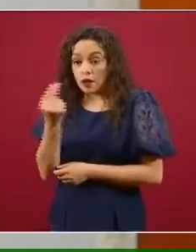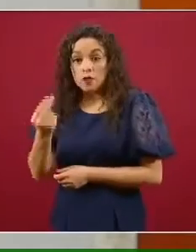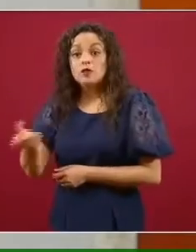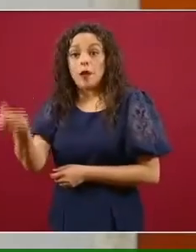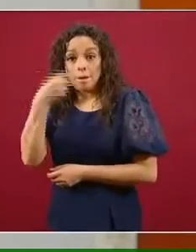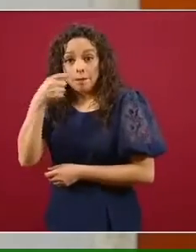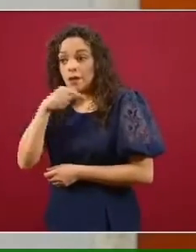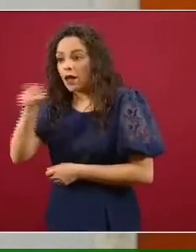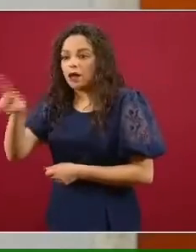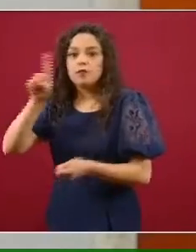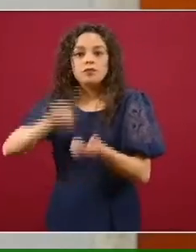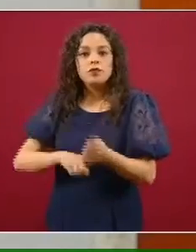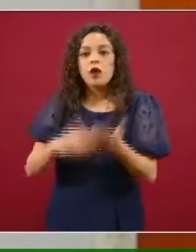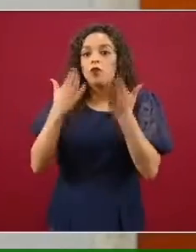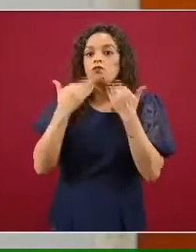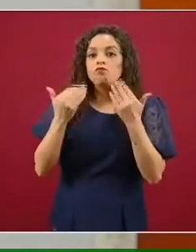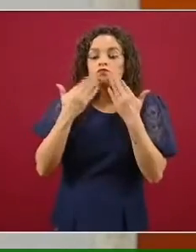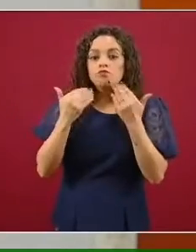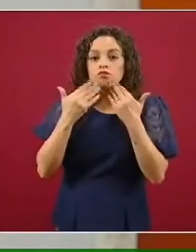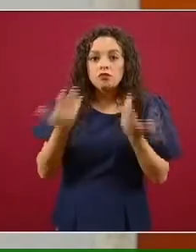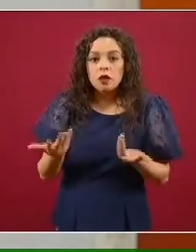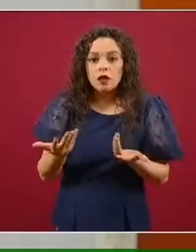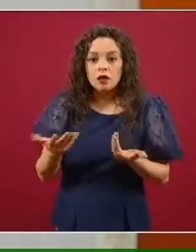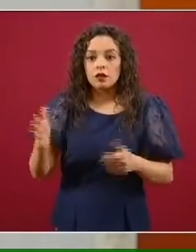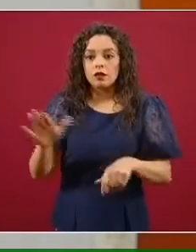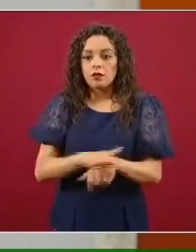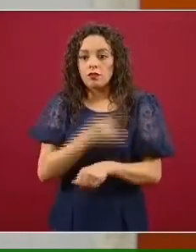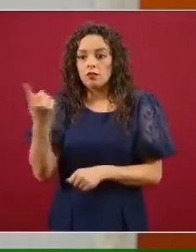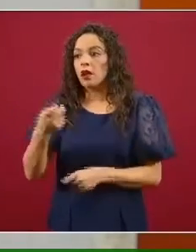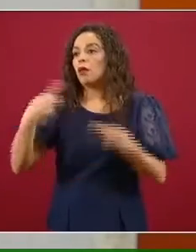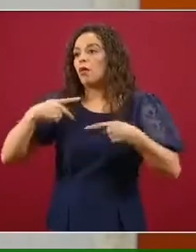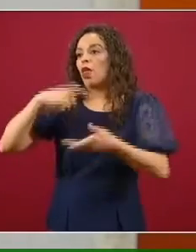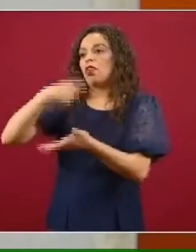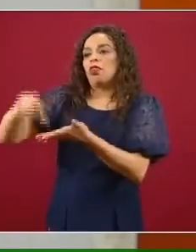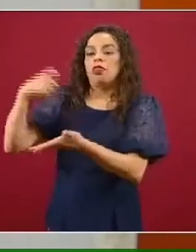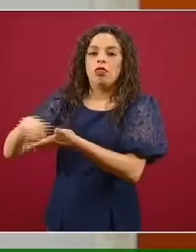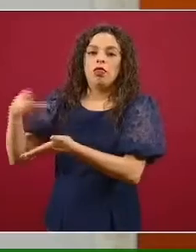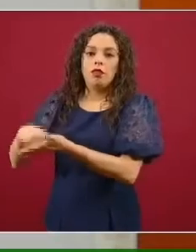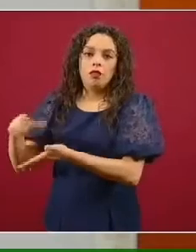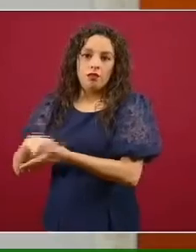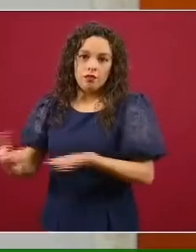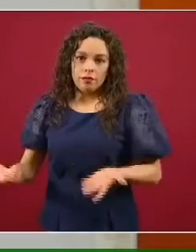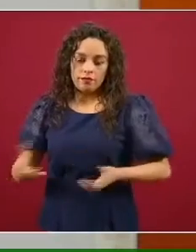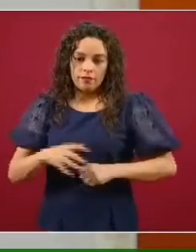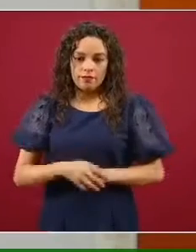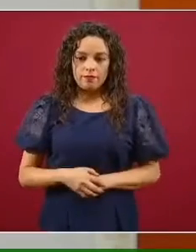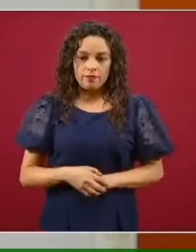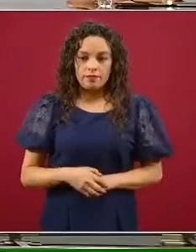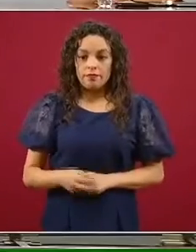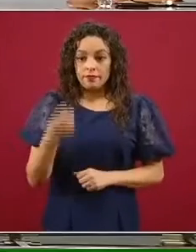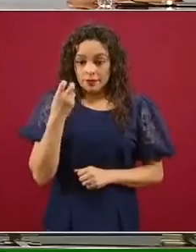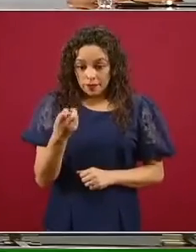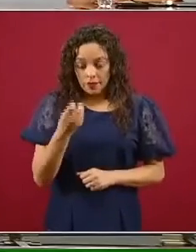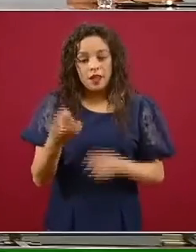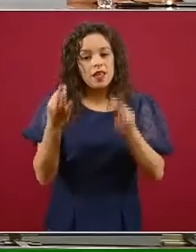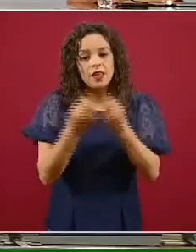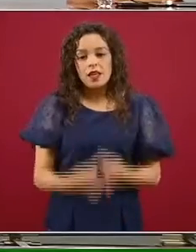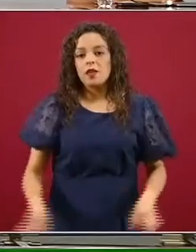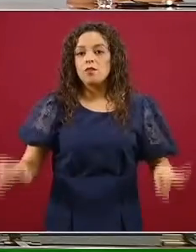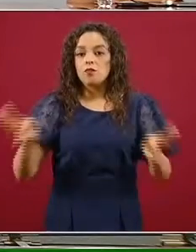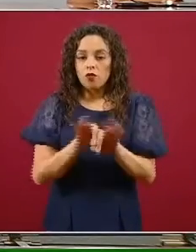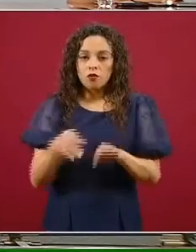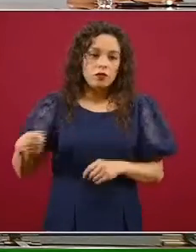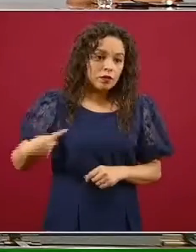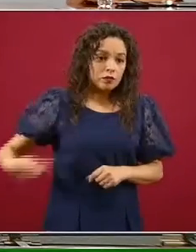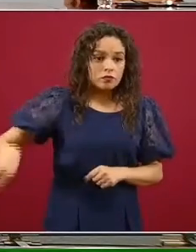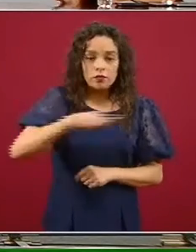para la protección de la salud y que hicieron un cambio en términos de la sobrevida de la población. Entonces, es importante